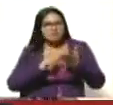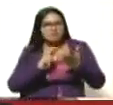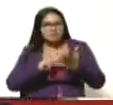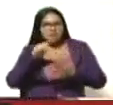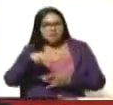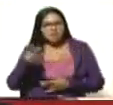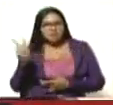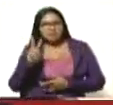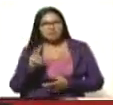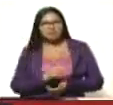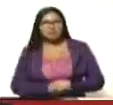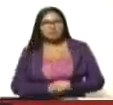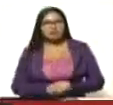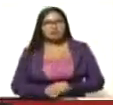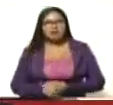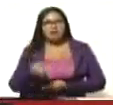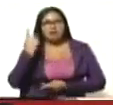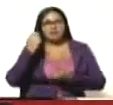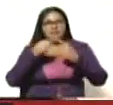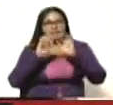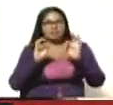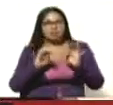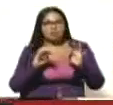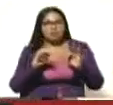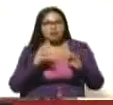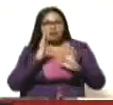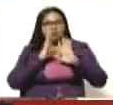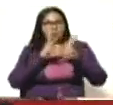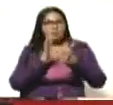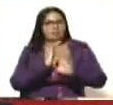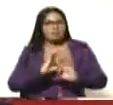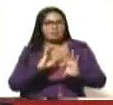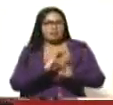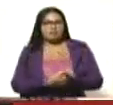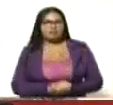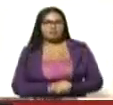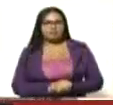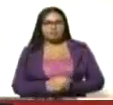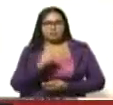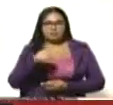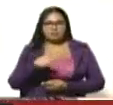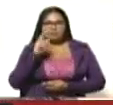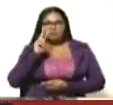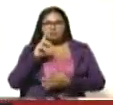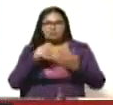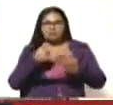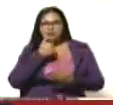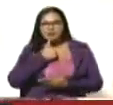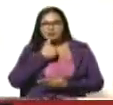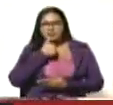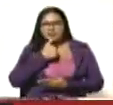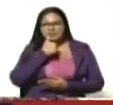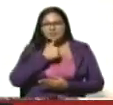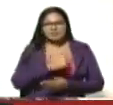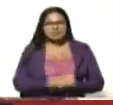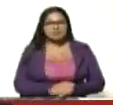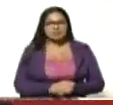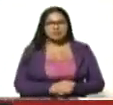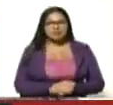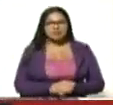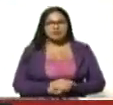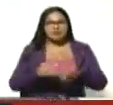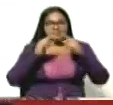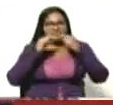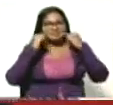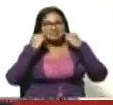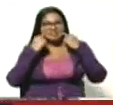Venezuela que allá afuera no nos la cuentan. Que los medios no cuentan. Entonces, acá yo estoy viendo resistencia, estoy viendo una sonrisa,